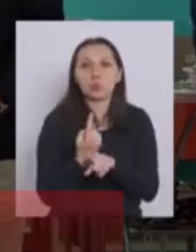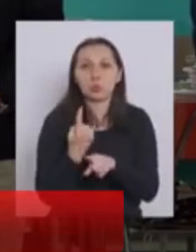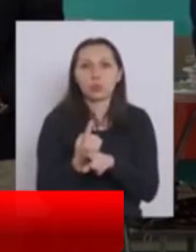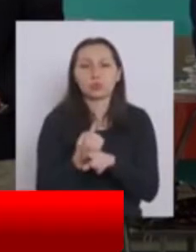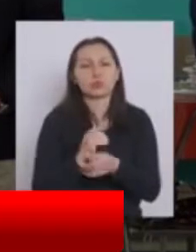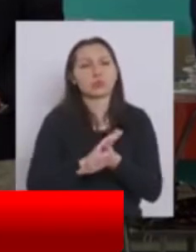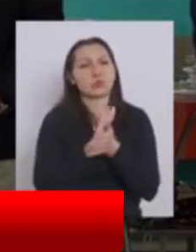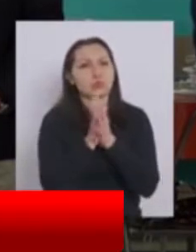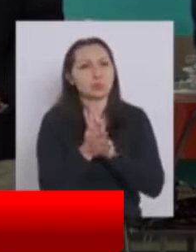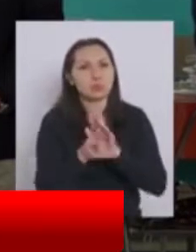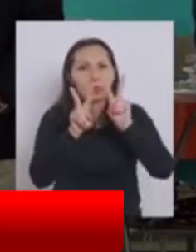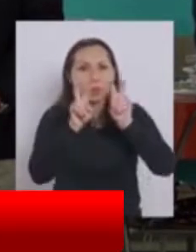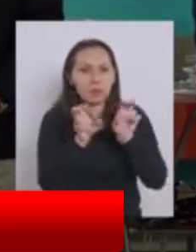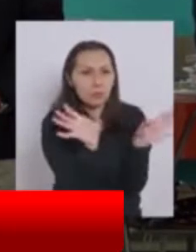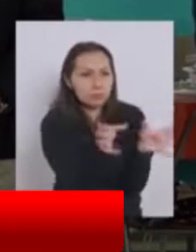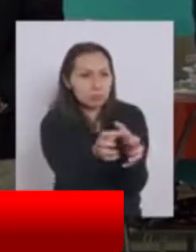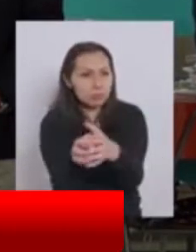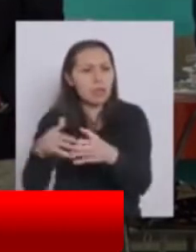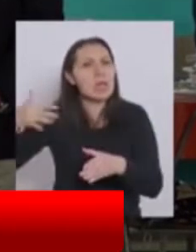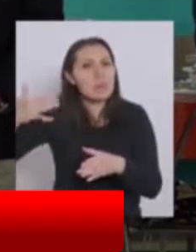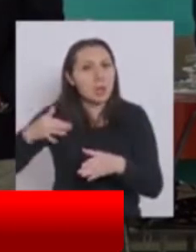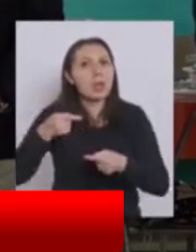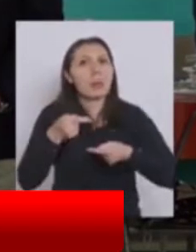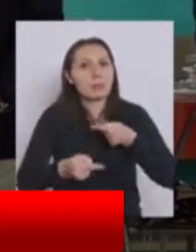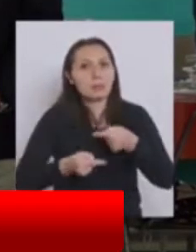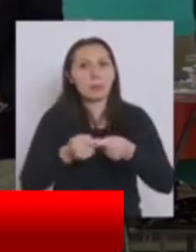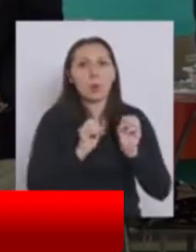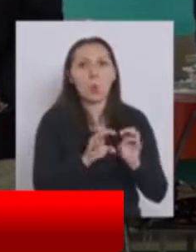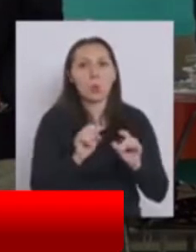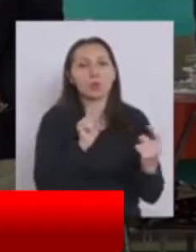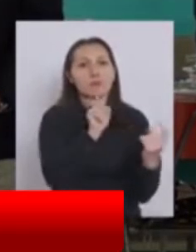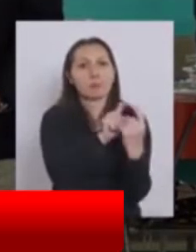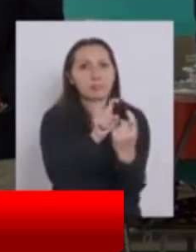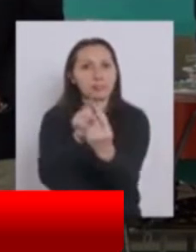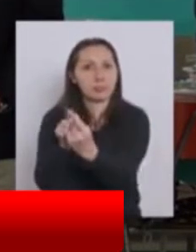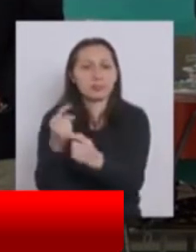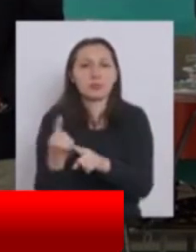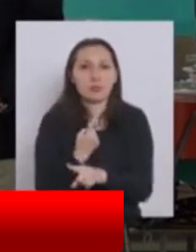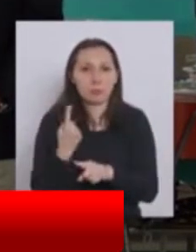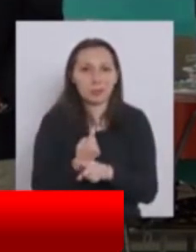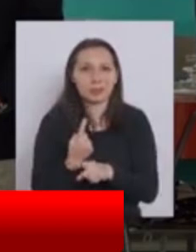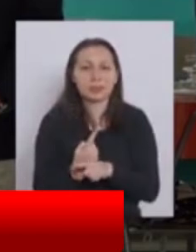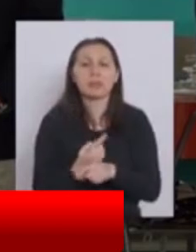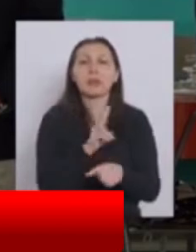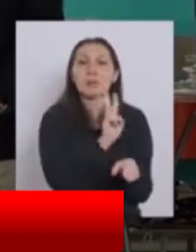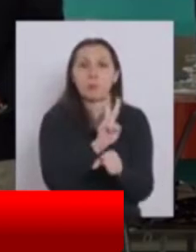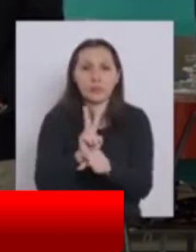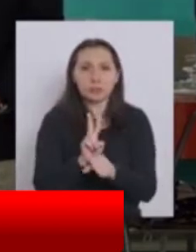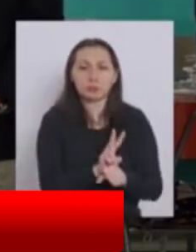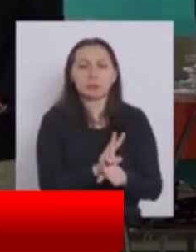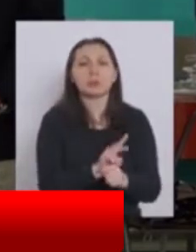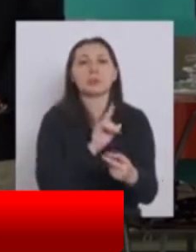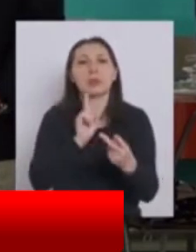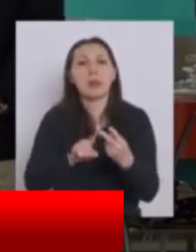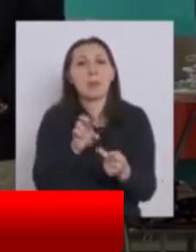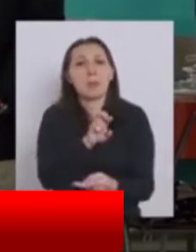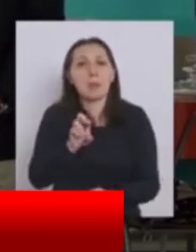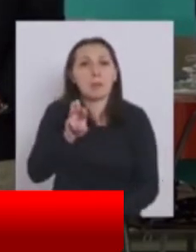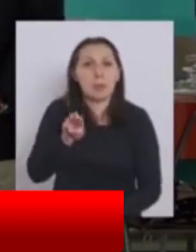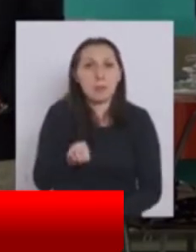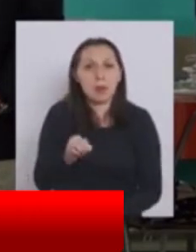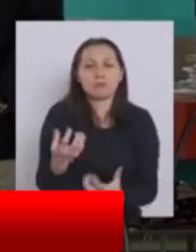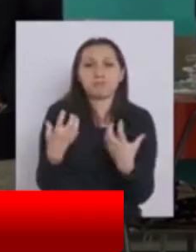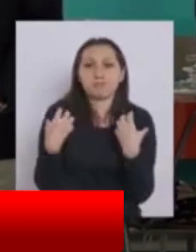con todos los actores relevantes del proceso educacional con los profesores con los padres y apoderados